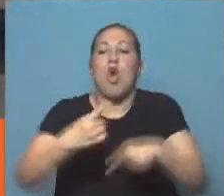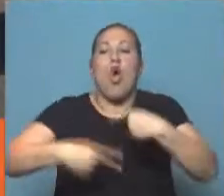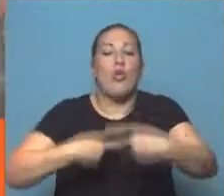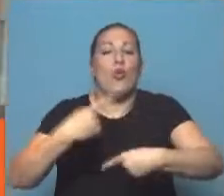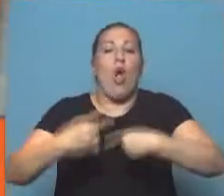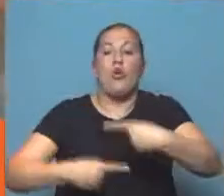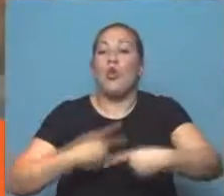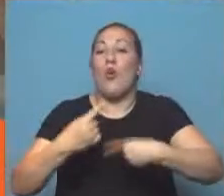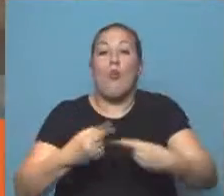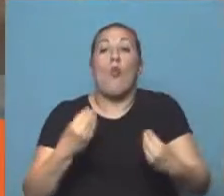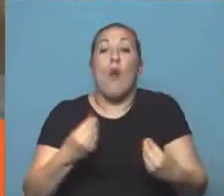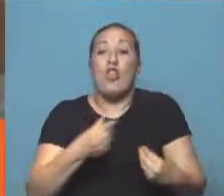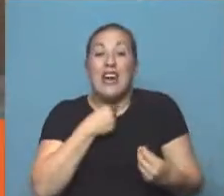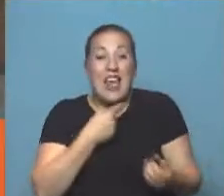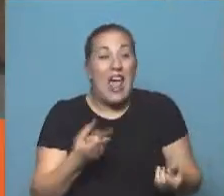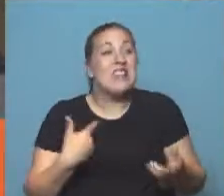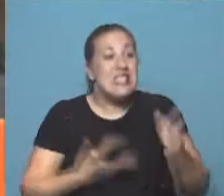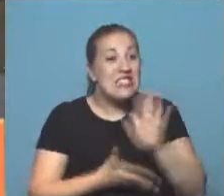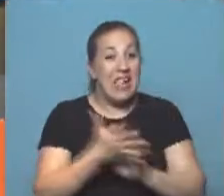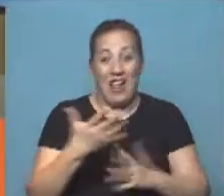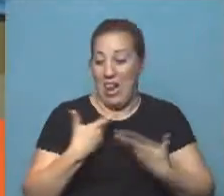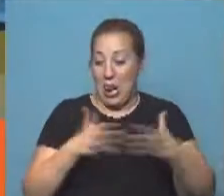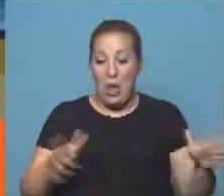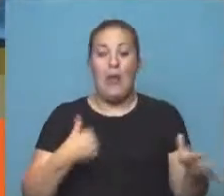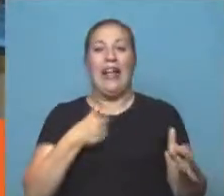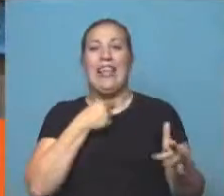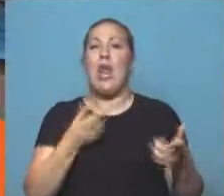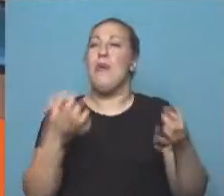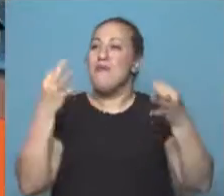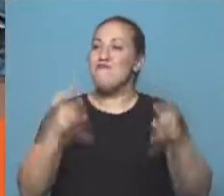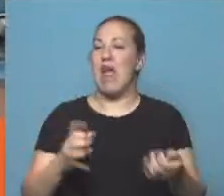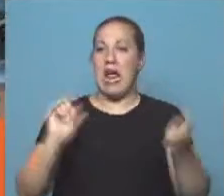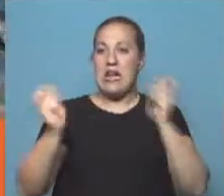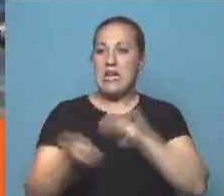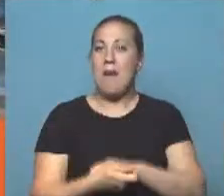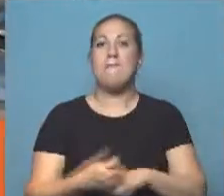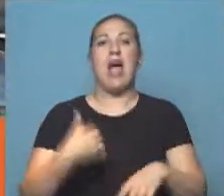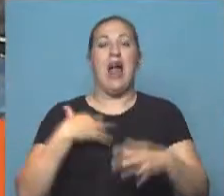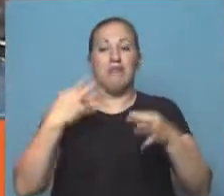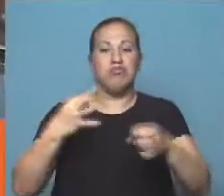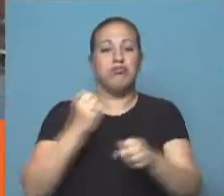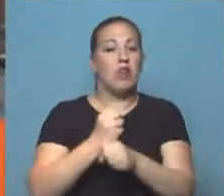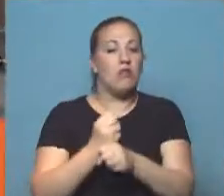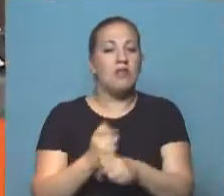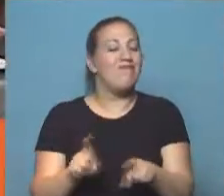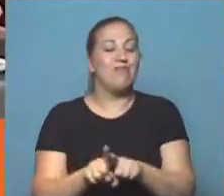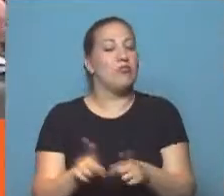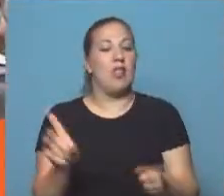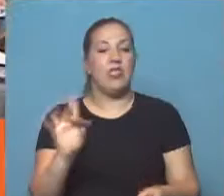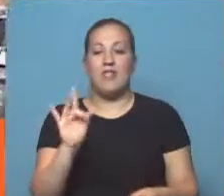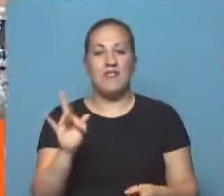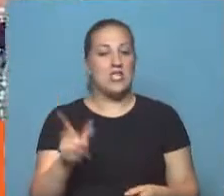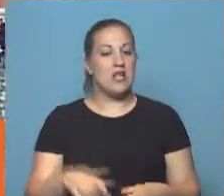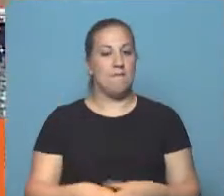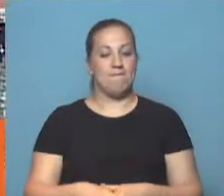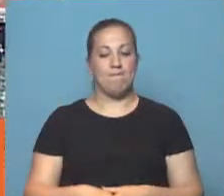a la sociedad no te da una segunda oportunidad porque te estigmatiza o porque vos mismo te estigmatizás, ¿no es cierto? Es muy difícil salir. No está pensado,